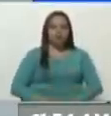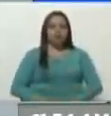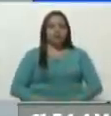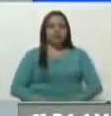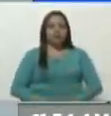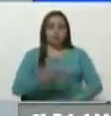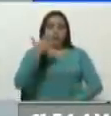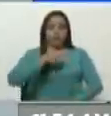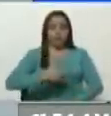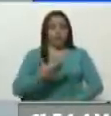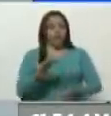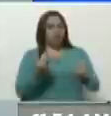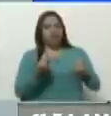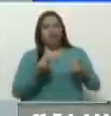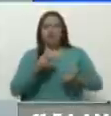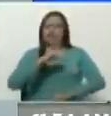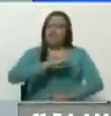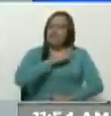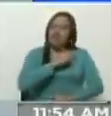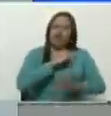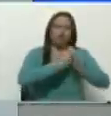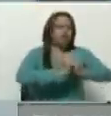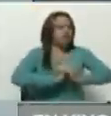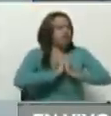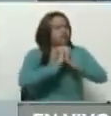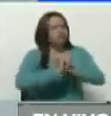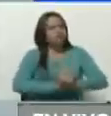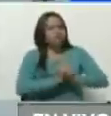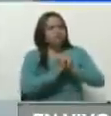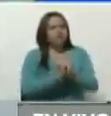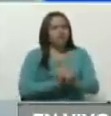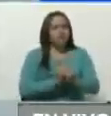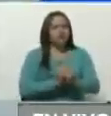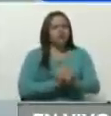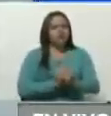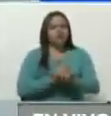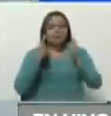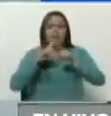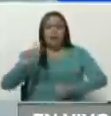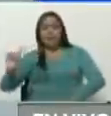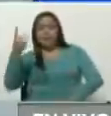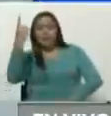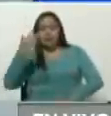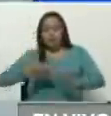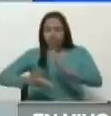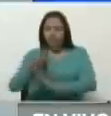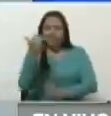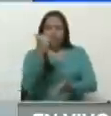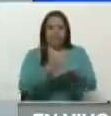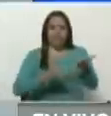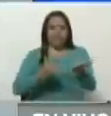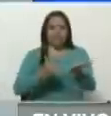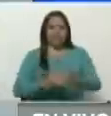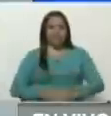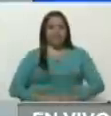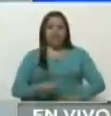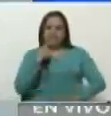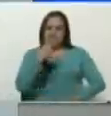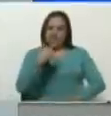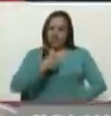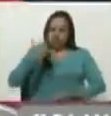era sumamente religioso y cumplía, el primero que fue a inscribirse diciendo, yo soy un